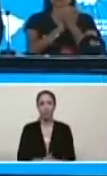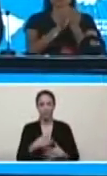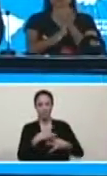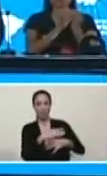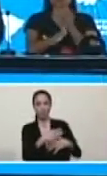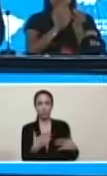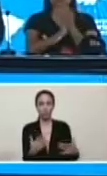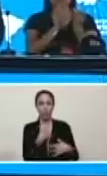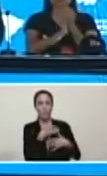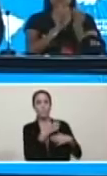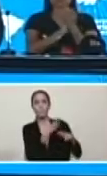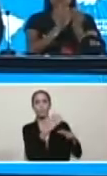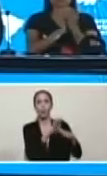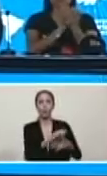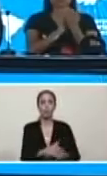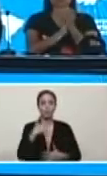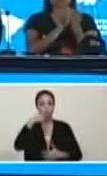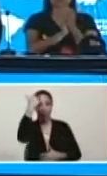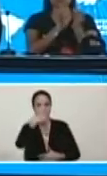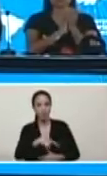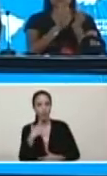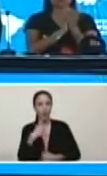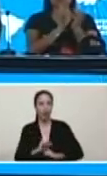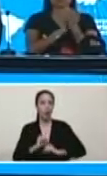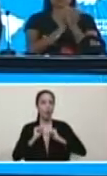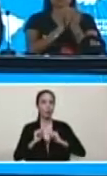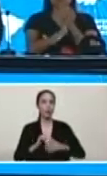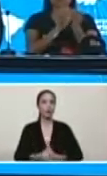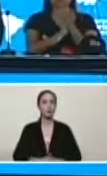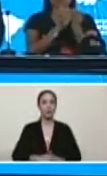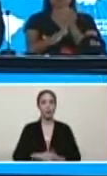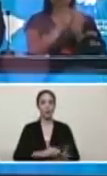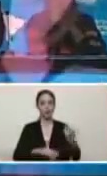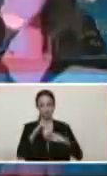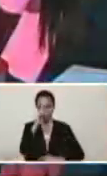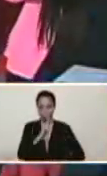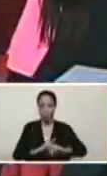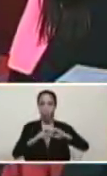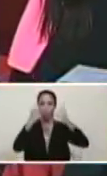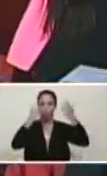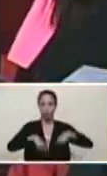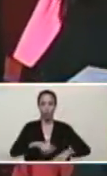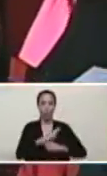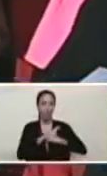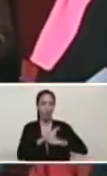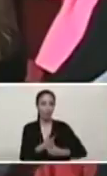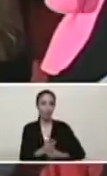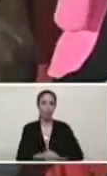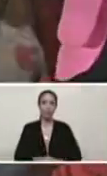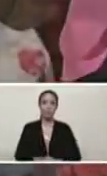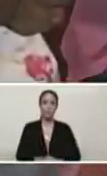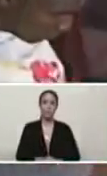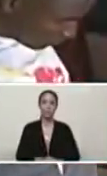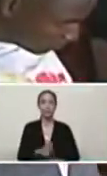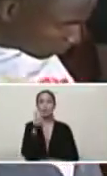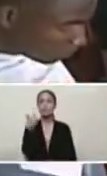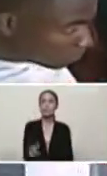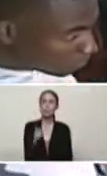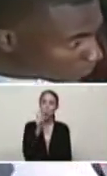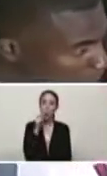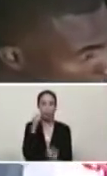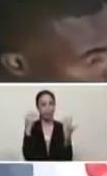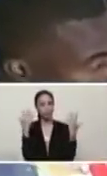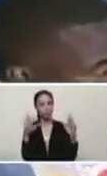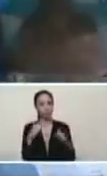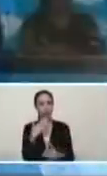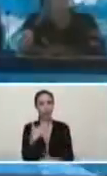nada. La dignidad, la rebeldía, el honor por delante. Jacobos Tofari,